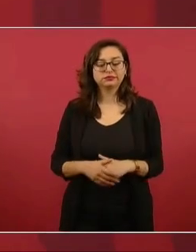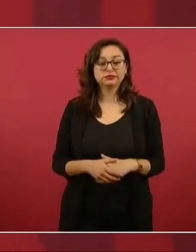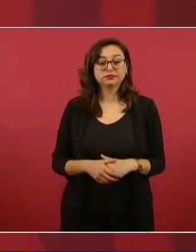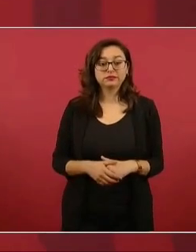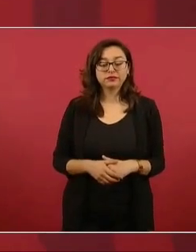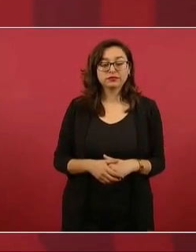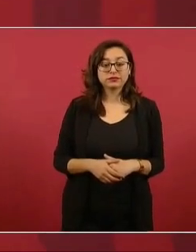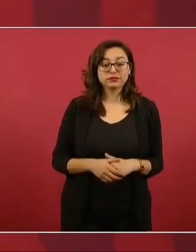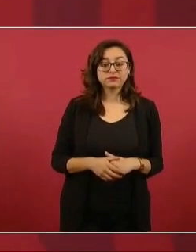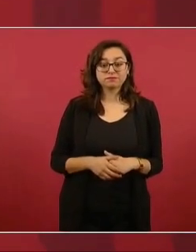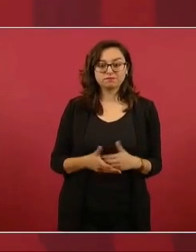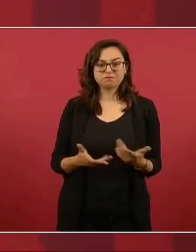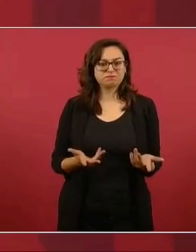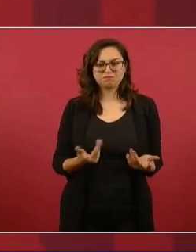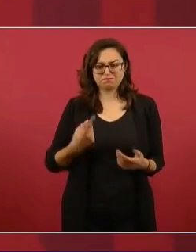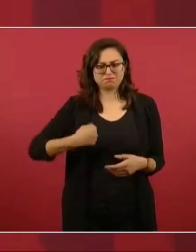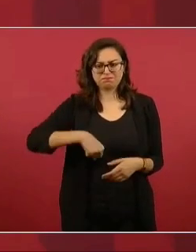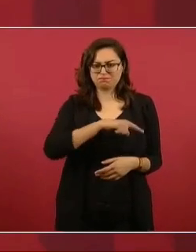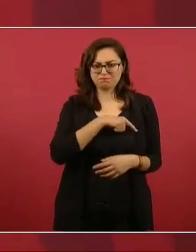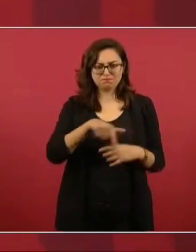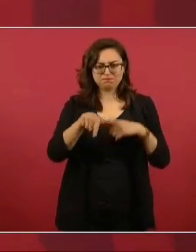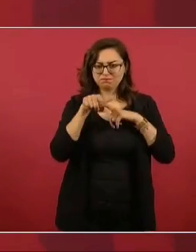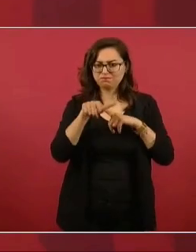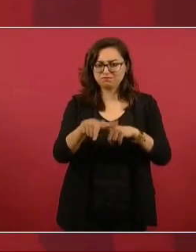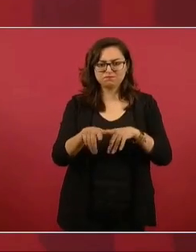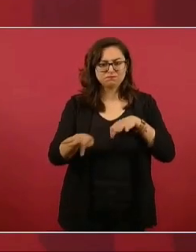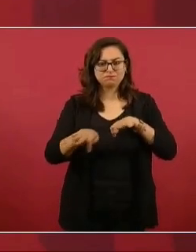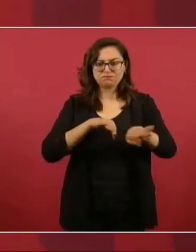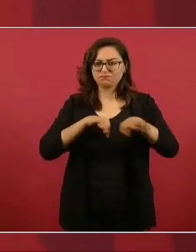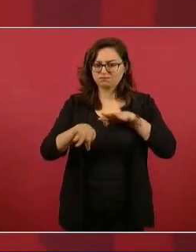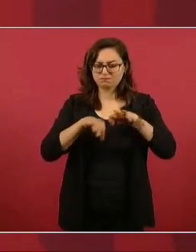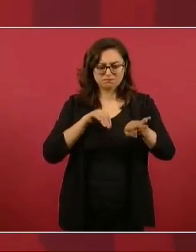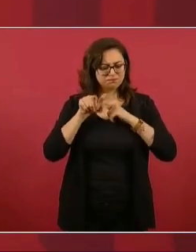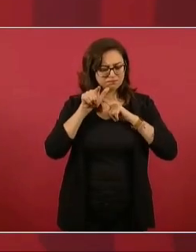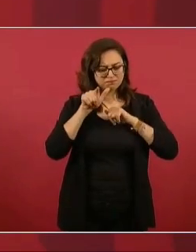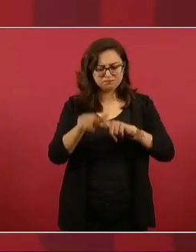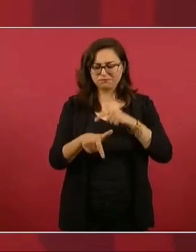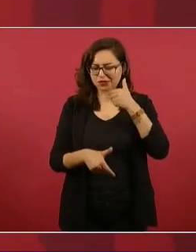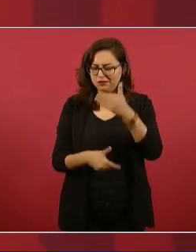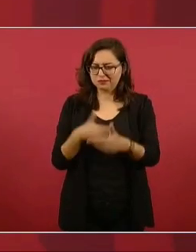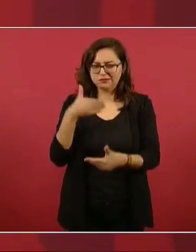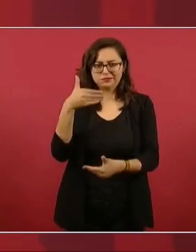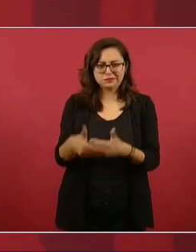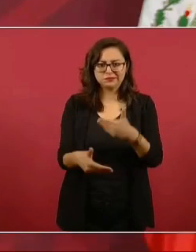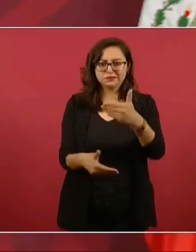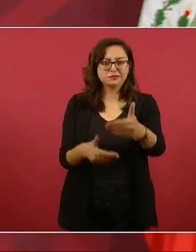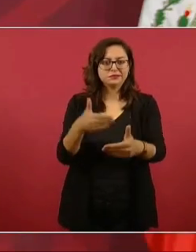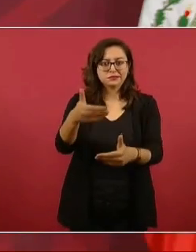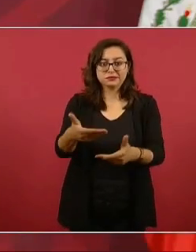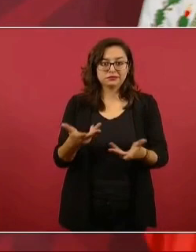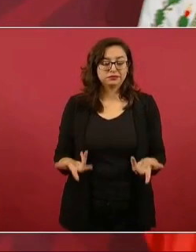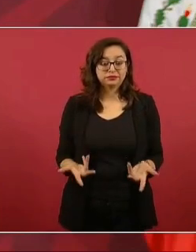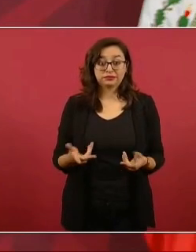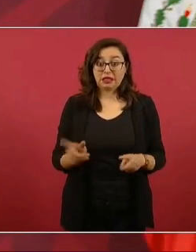Y vamos a seguir avanzando. Y esto tiene que ver con la salud,